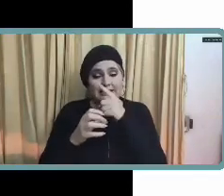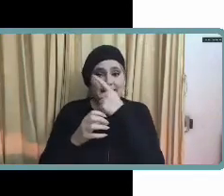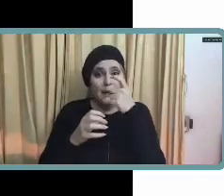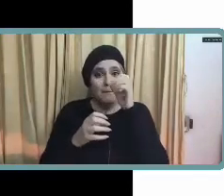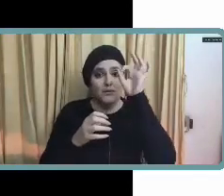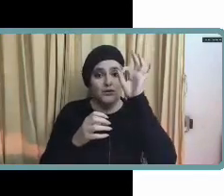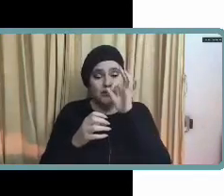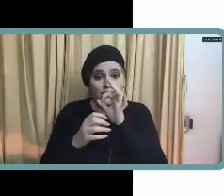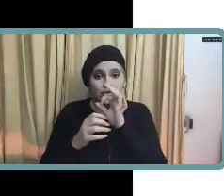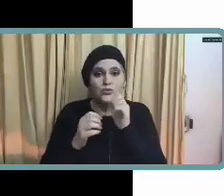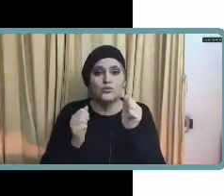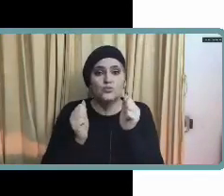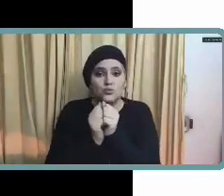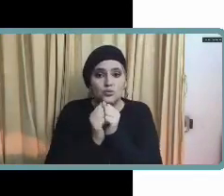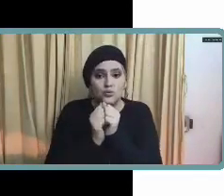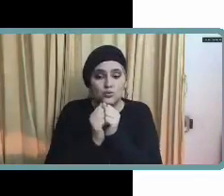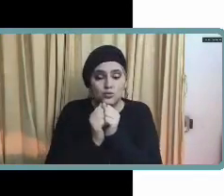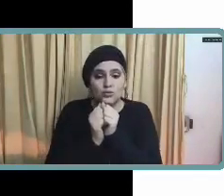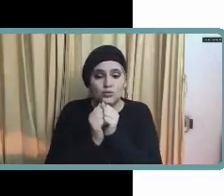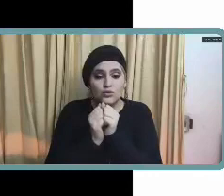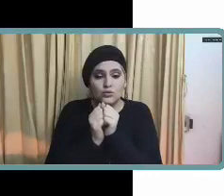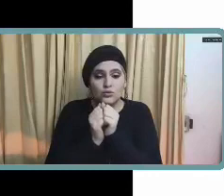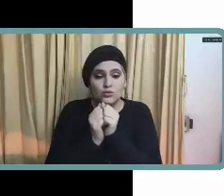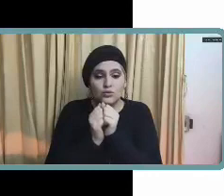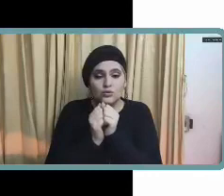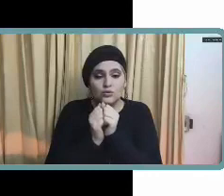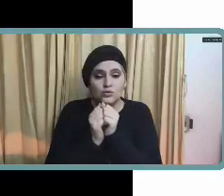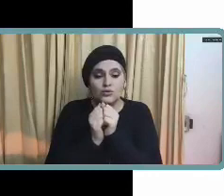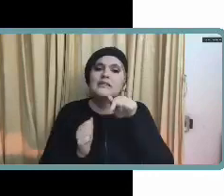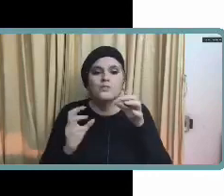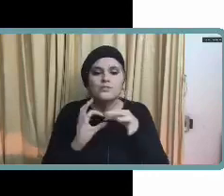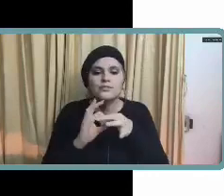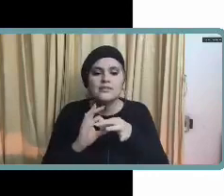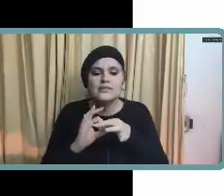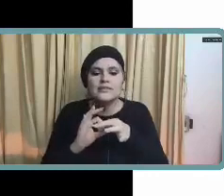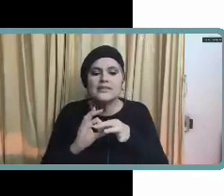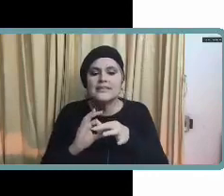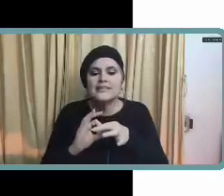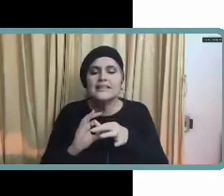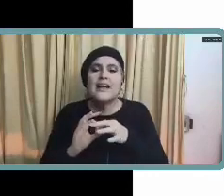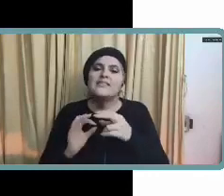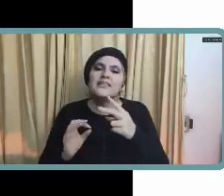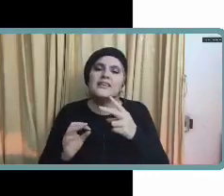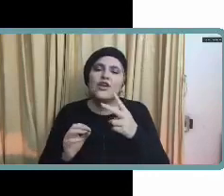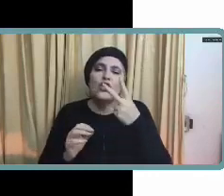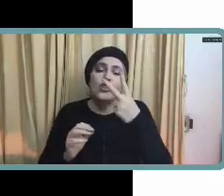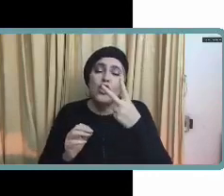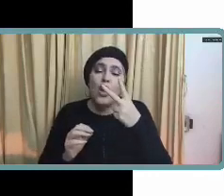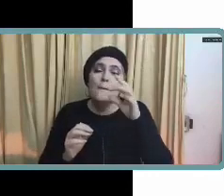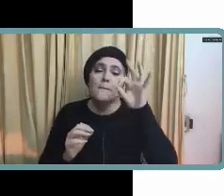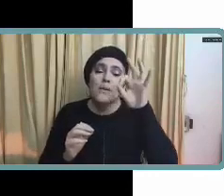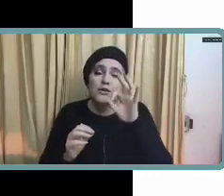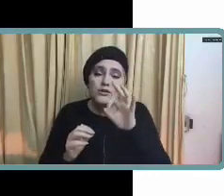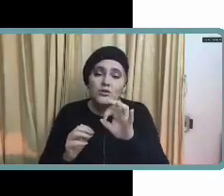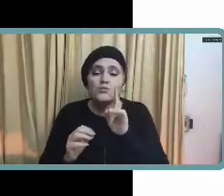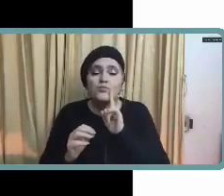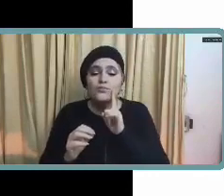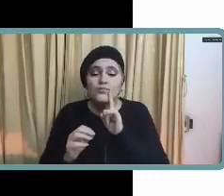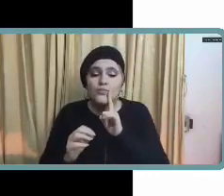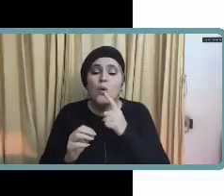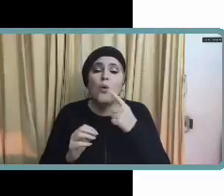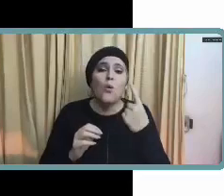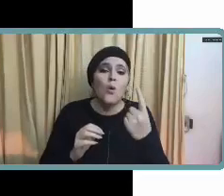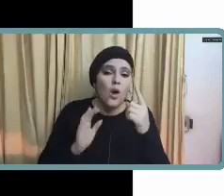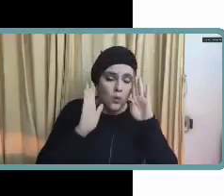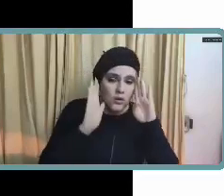concordancia en el 98%, es decir, a pesar de tener 100% de los genes, hay un 2% de gemelos homocigotos que uno va a tener autismo y el otro no. Es